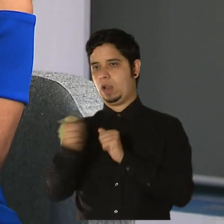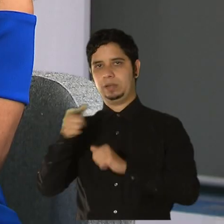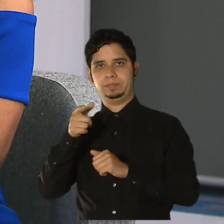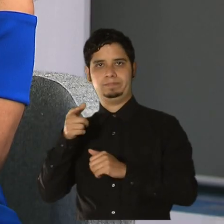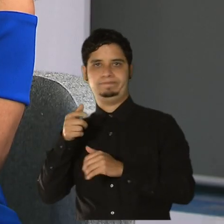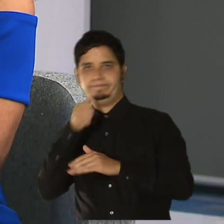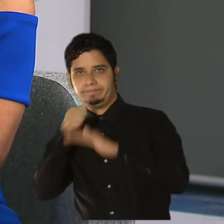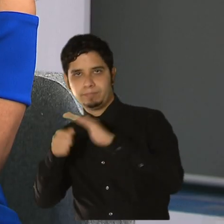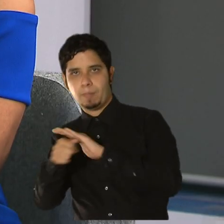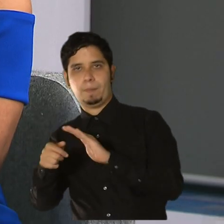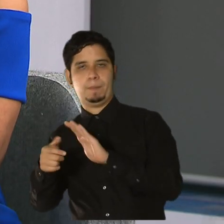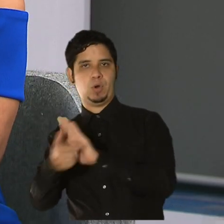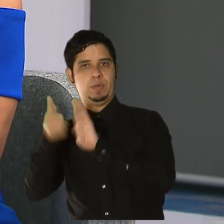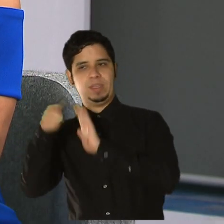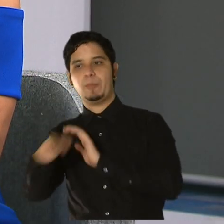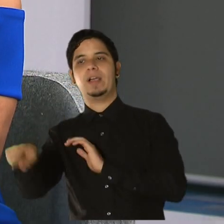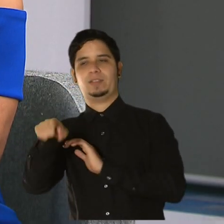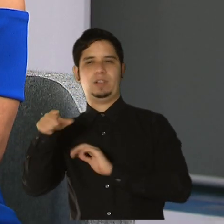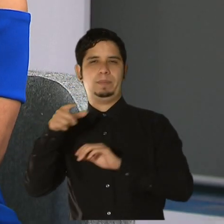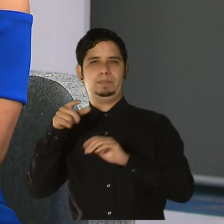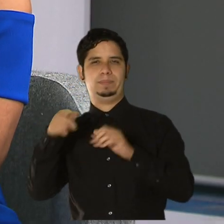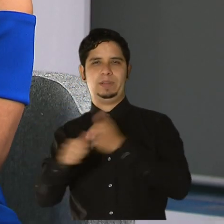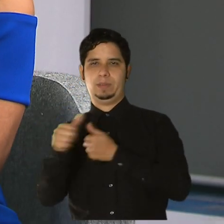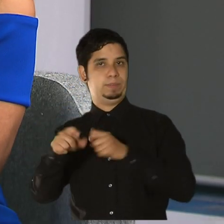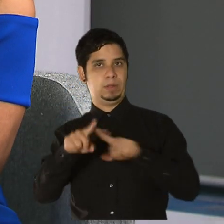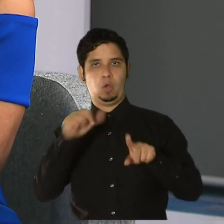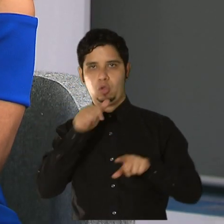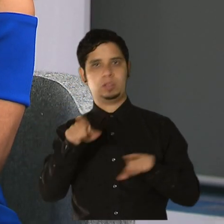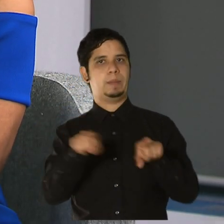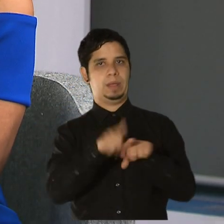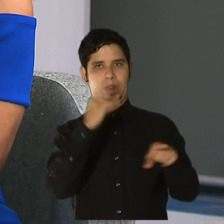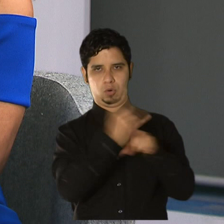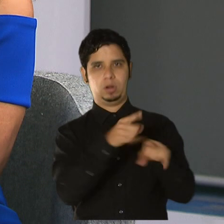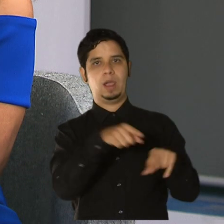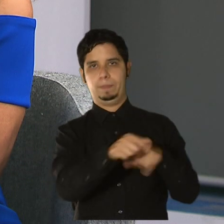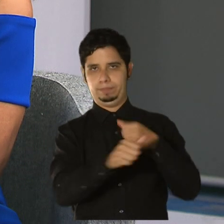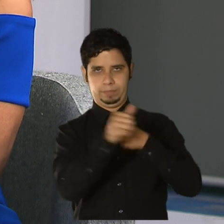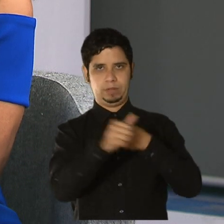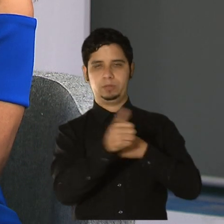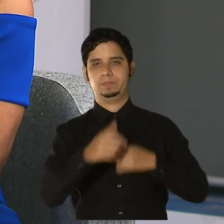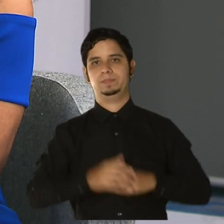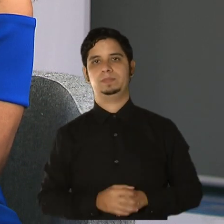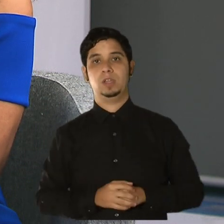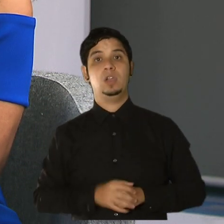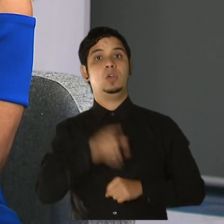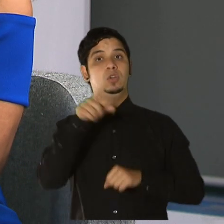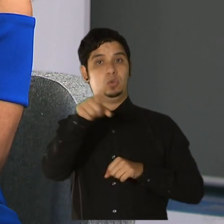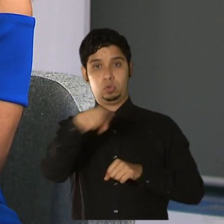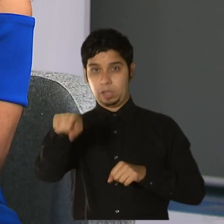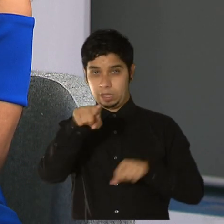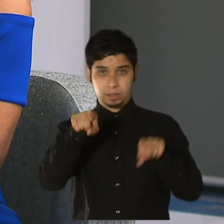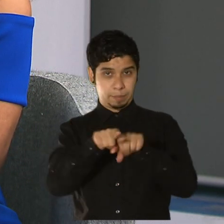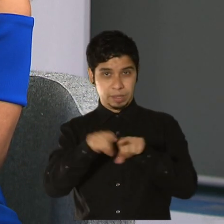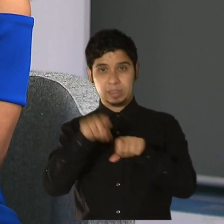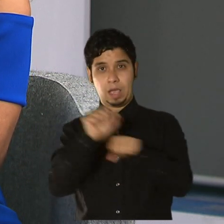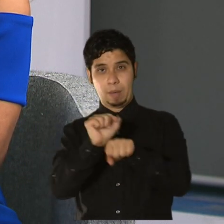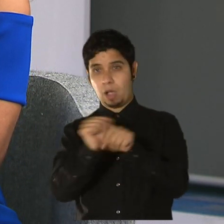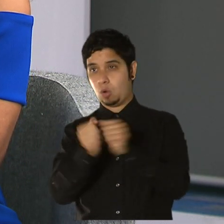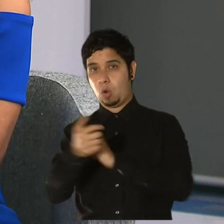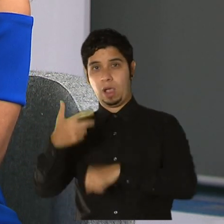en PITIRRE atienden mayoritariamente a personas con el uso problemático de heroína y cocaína?